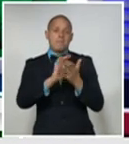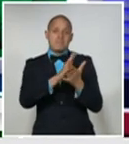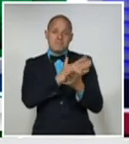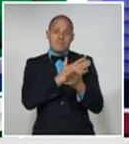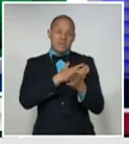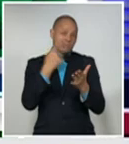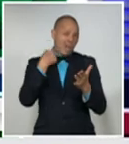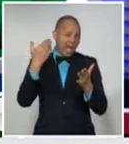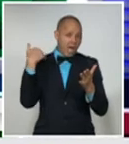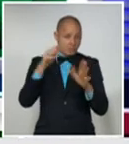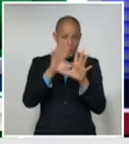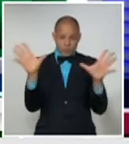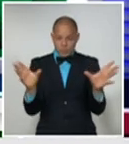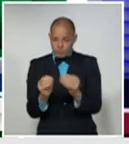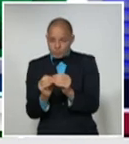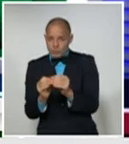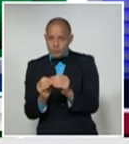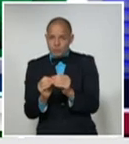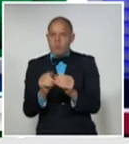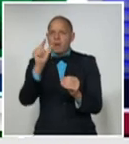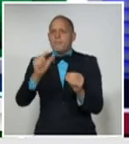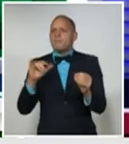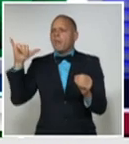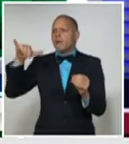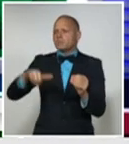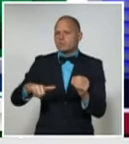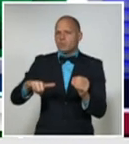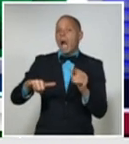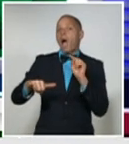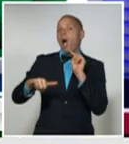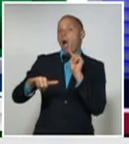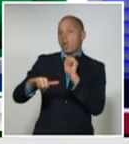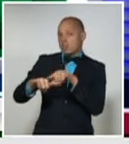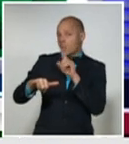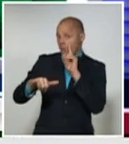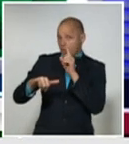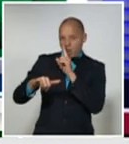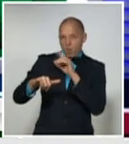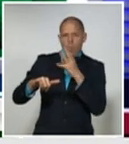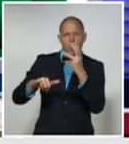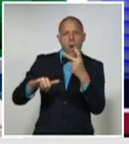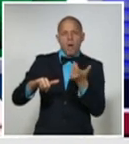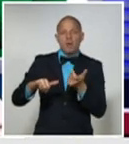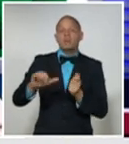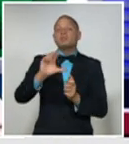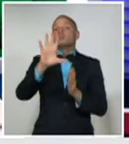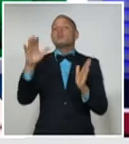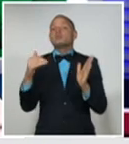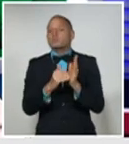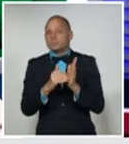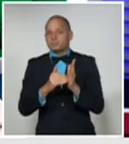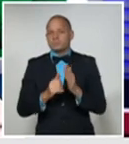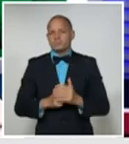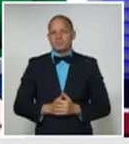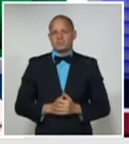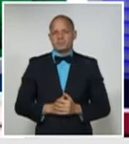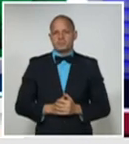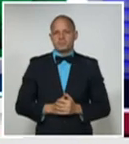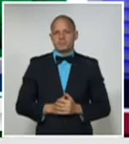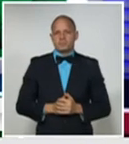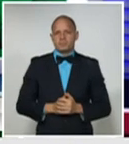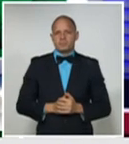5.022 personas que han sido diagnosticadas con fuente de infección en el exterior. Sin fuente de